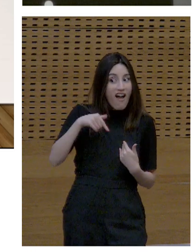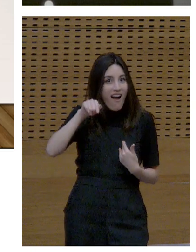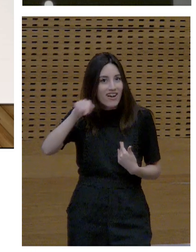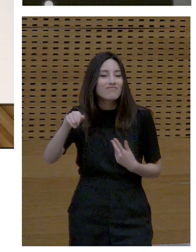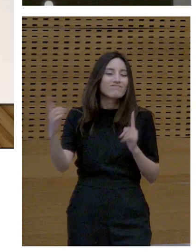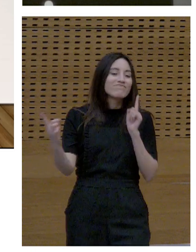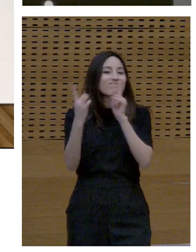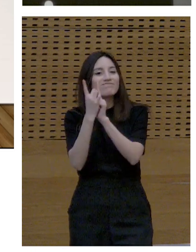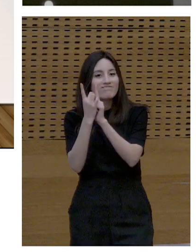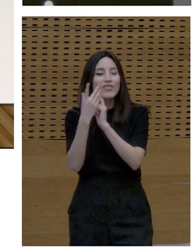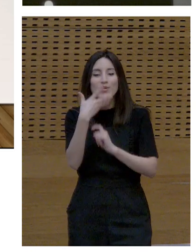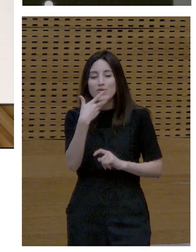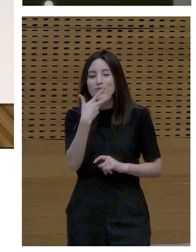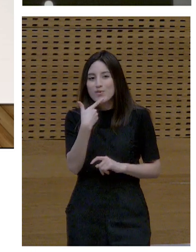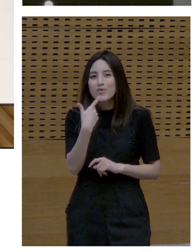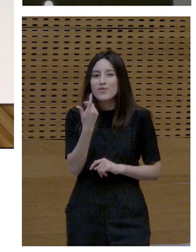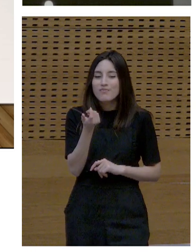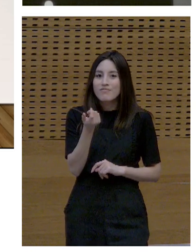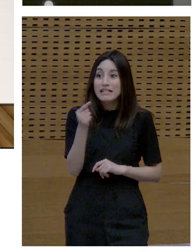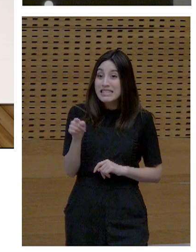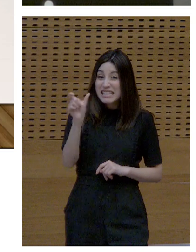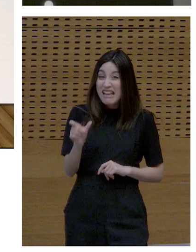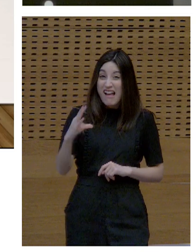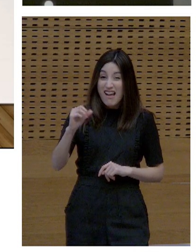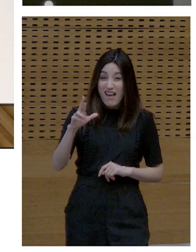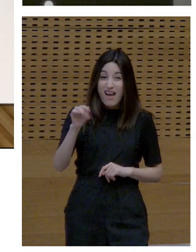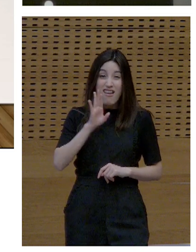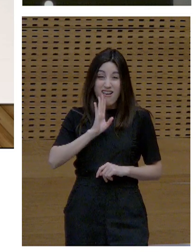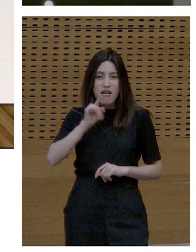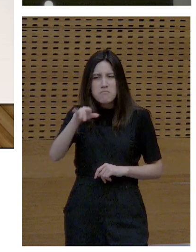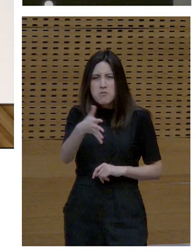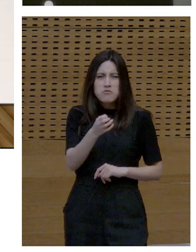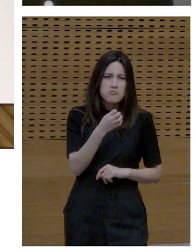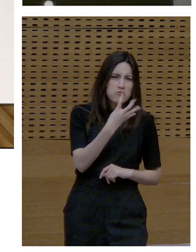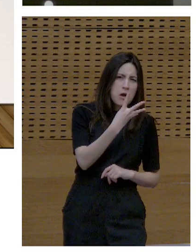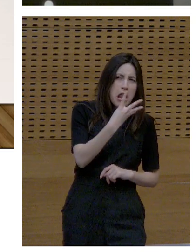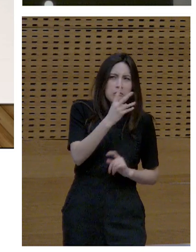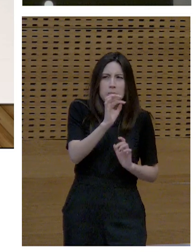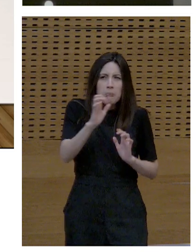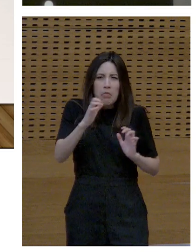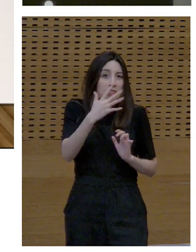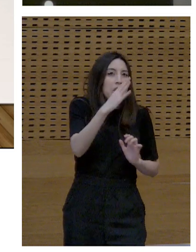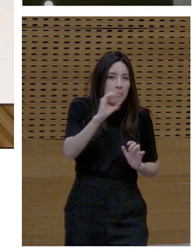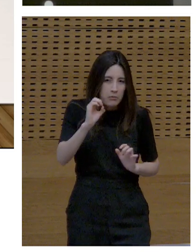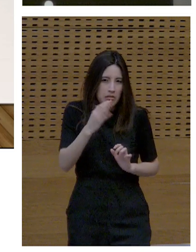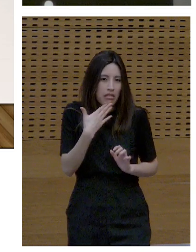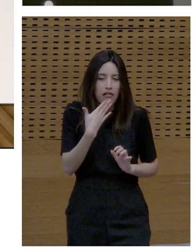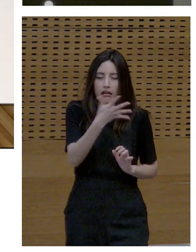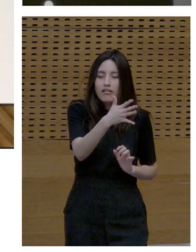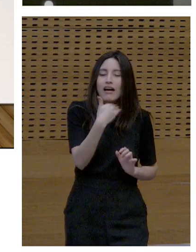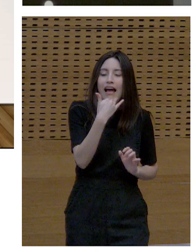Carlos empezó con 40 y pocos años o 45 más o menos, con problemas